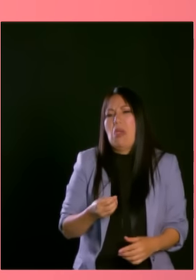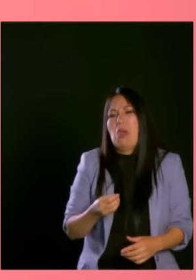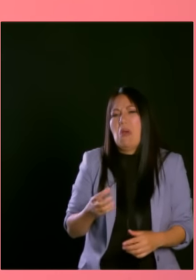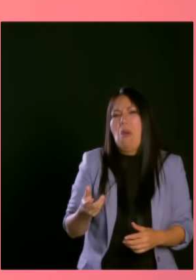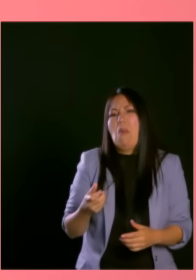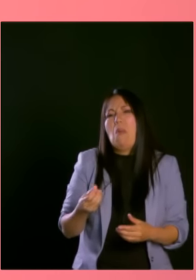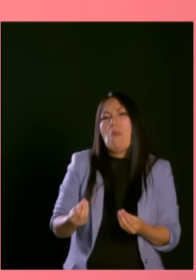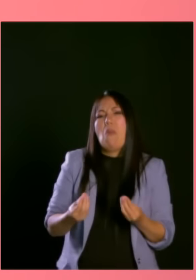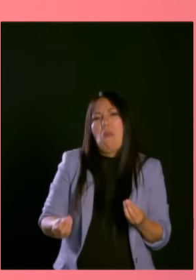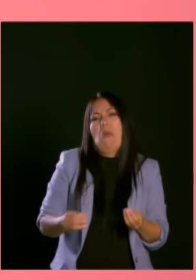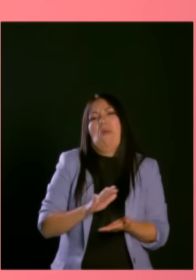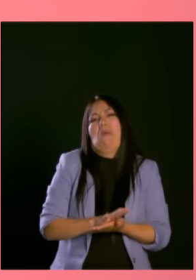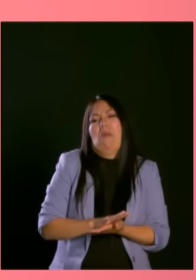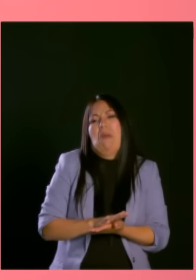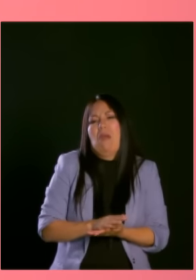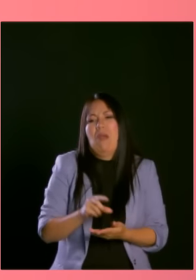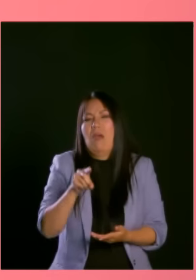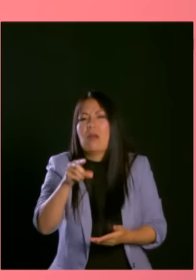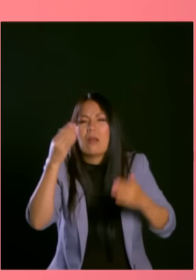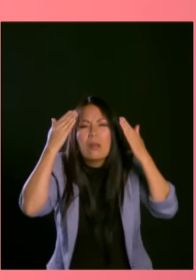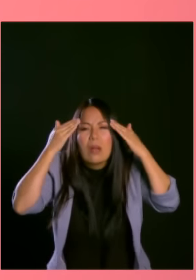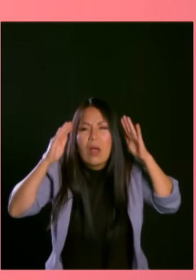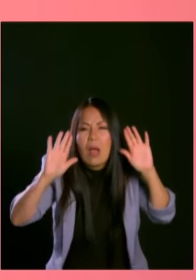¿No querés o no sabes cómo?